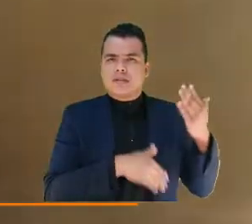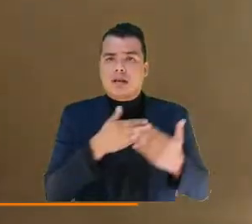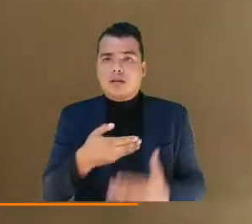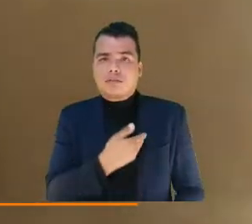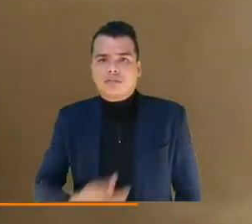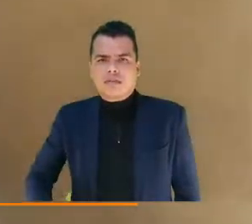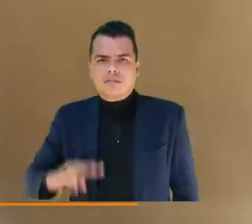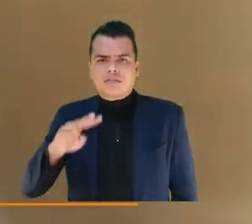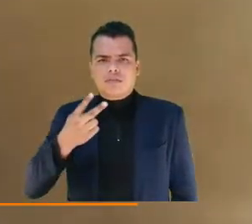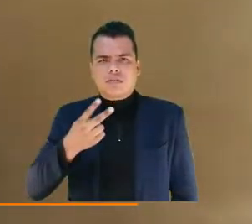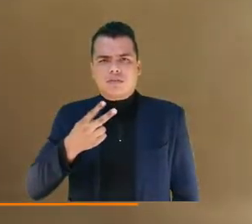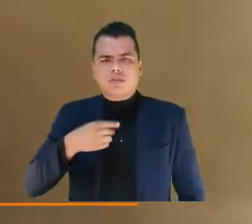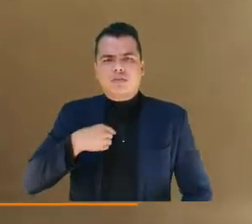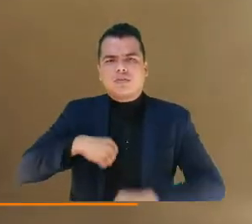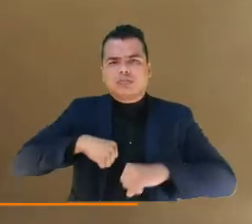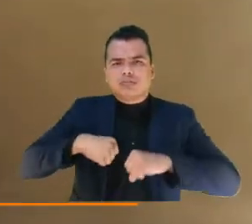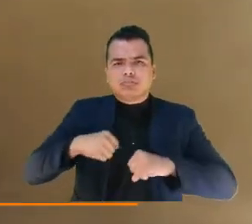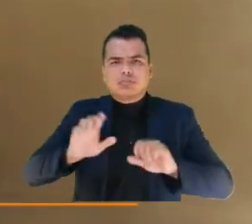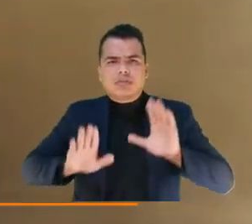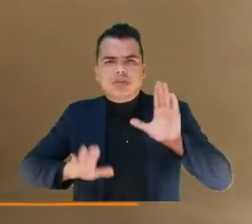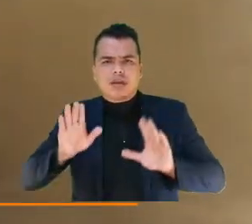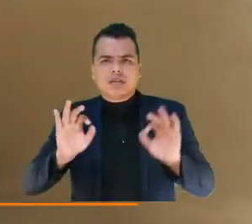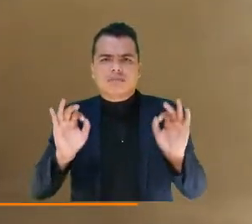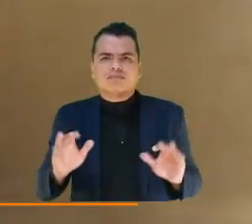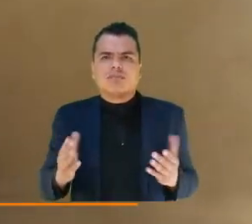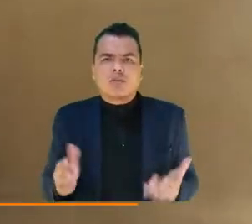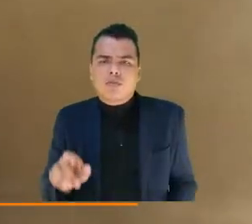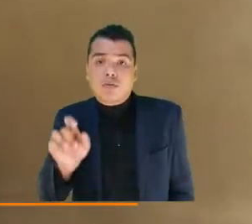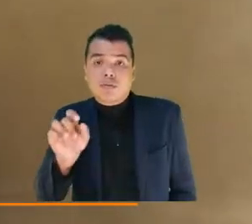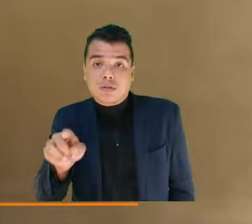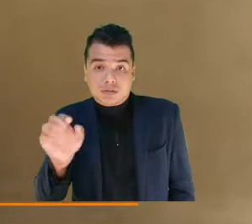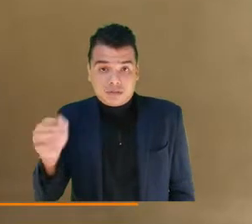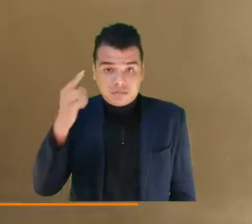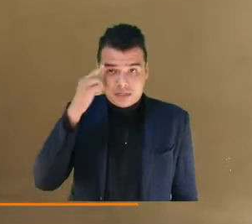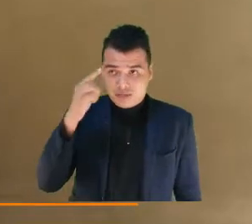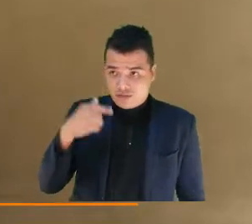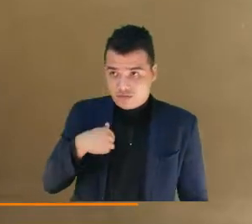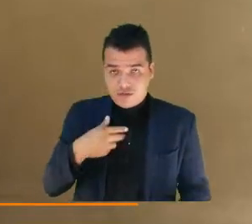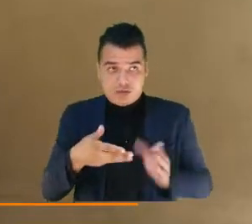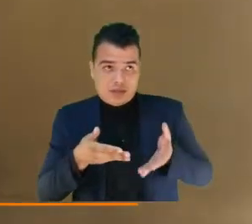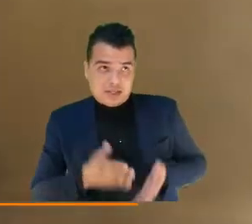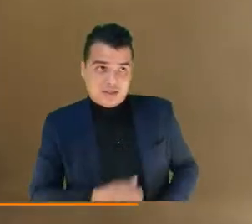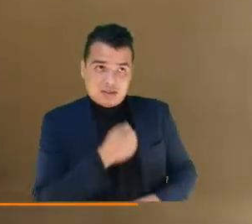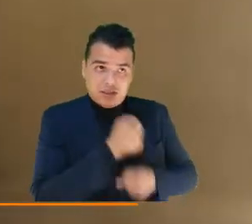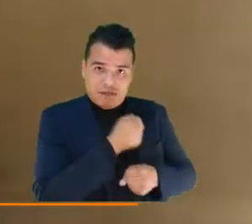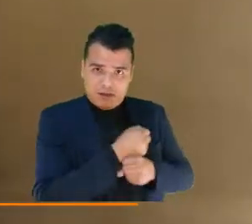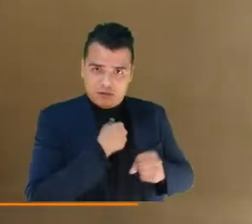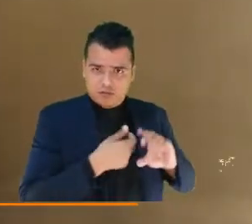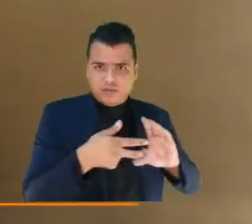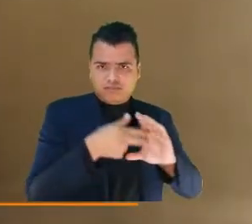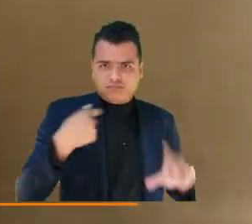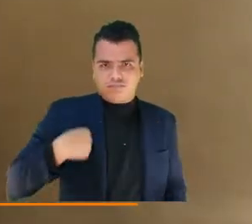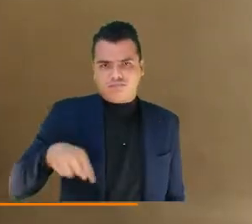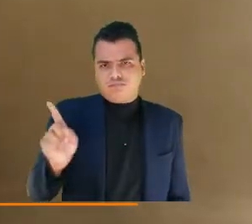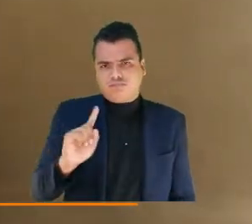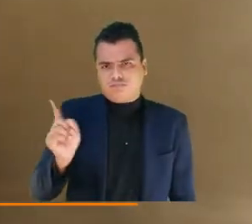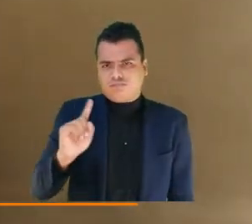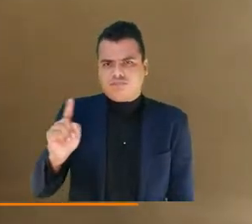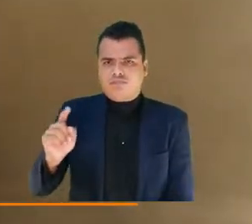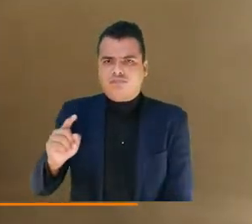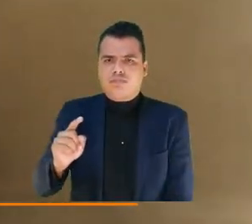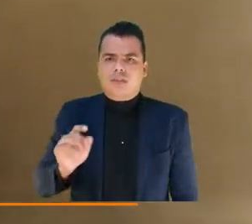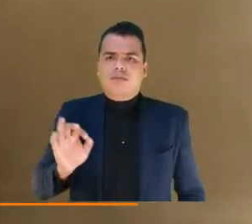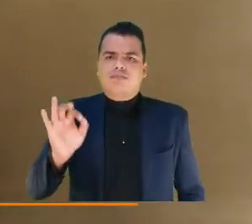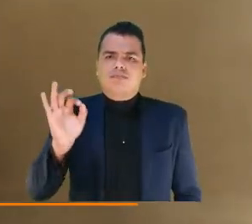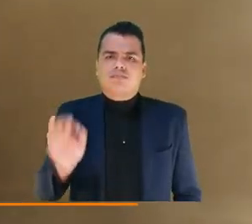más que desde el sector minero, porque eso se suena como si fuera una minera pues empresarial